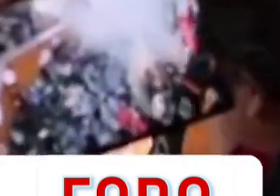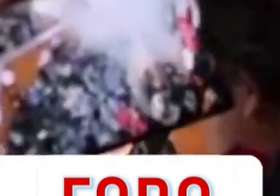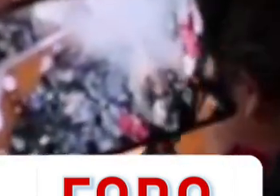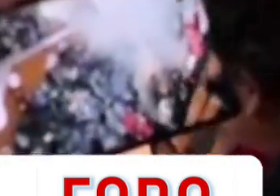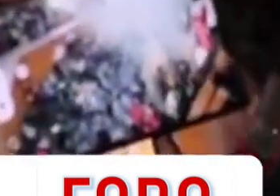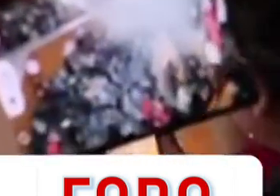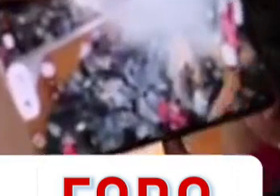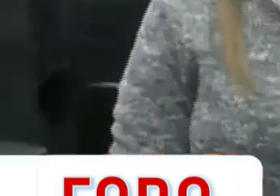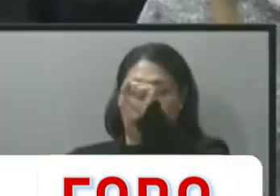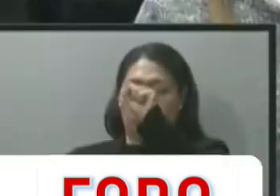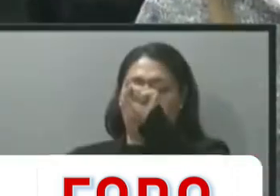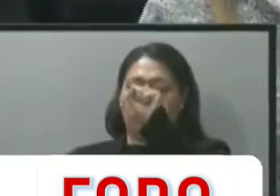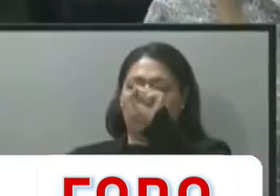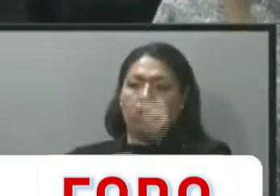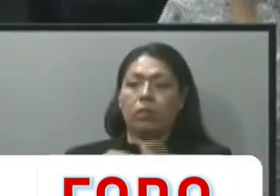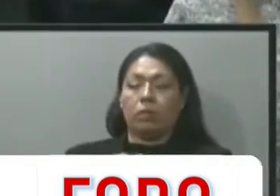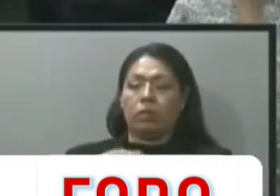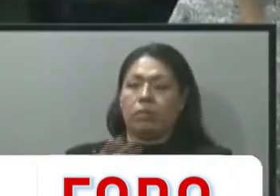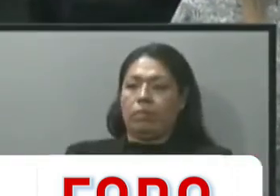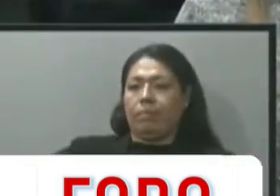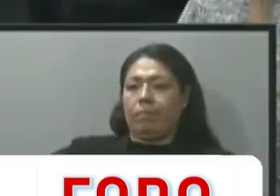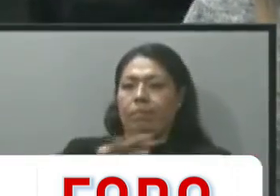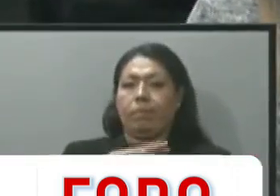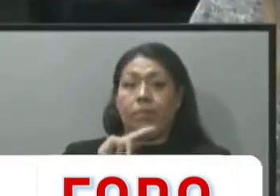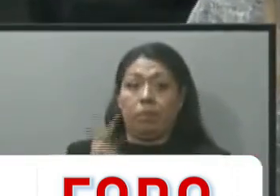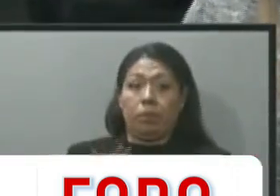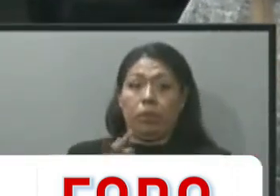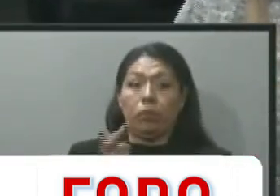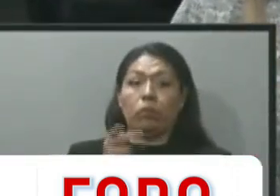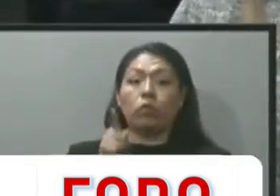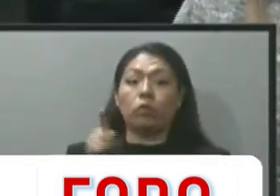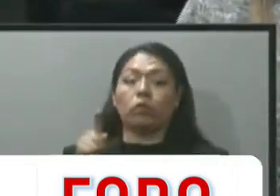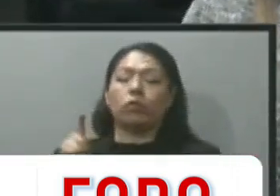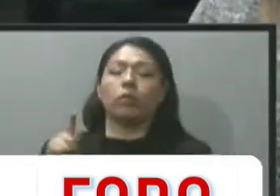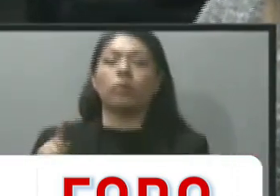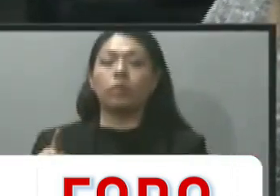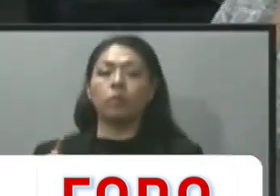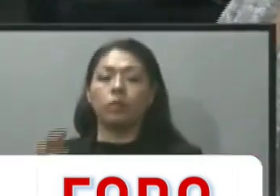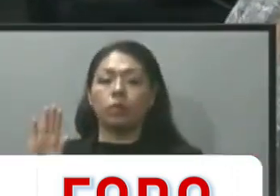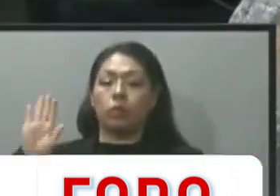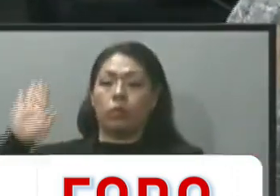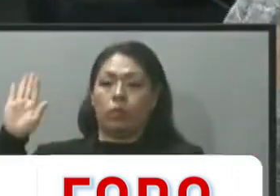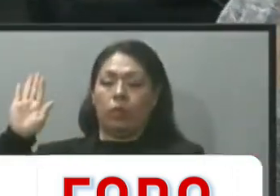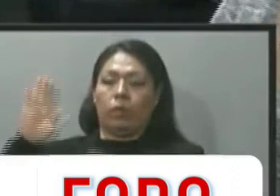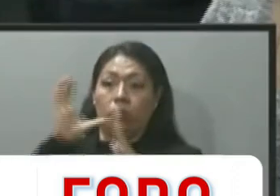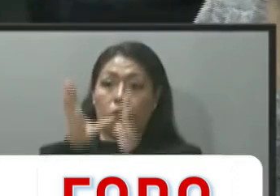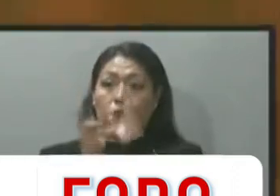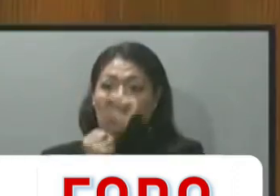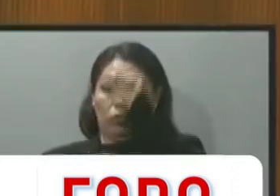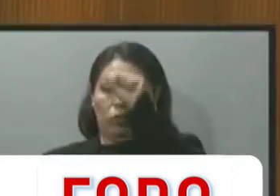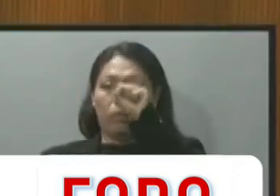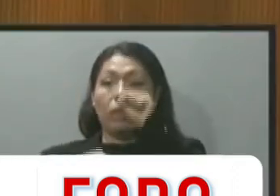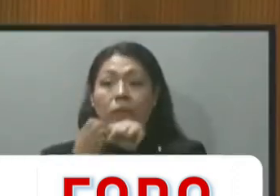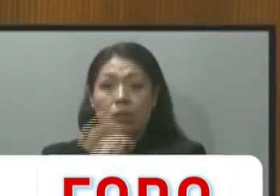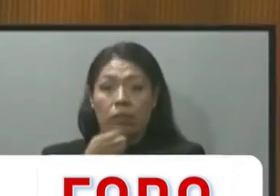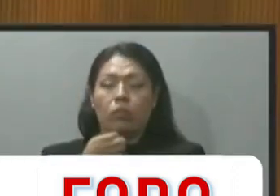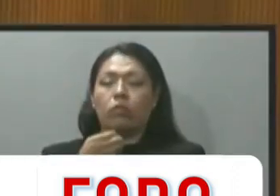las personas y sobre todo formar esta valla que vimos en las imágenes, donde pues evitan que vuelvan a